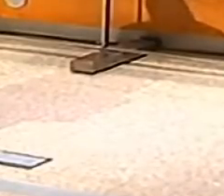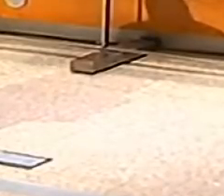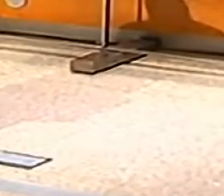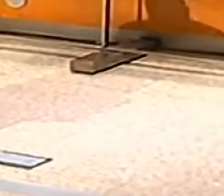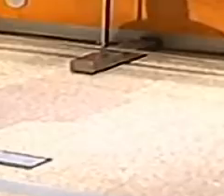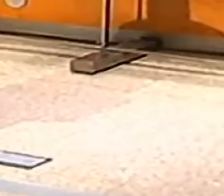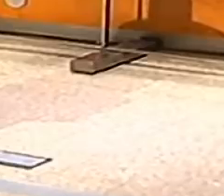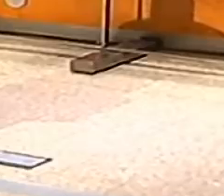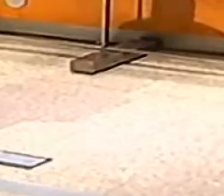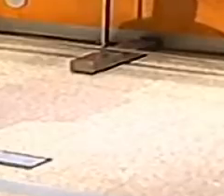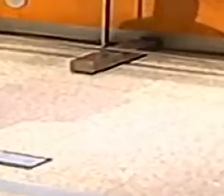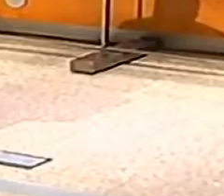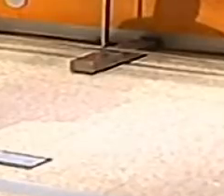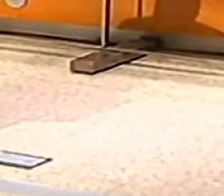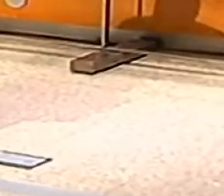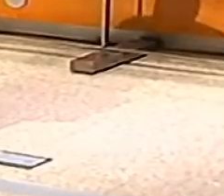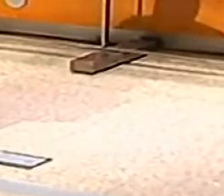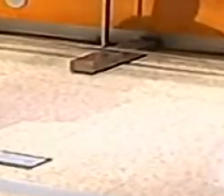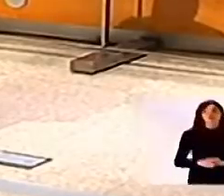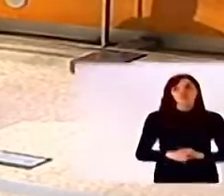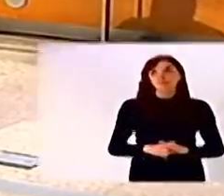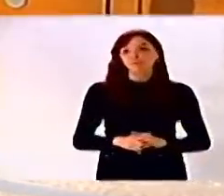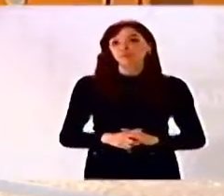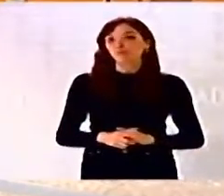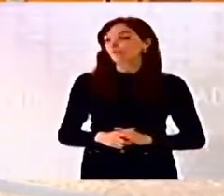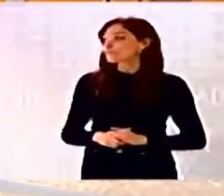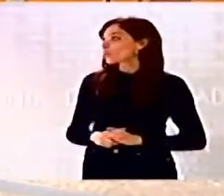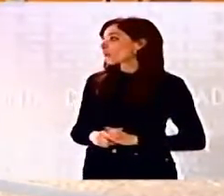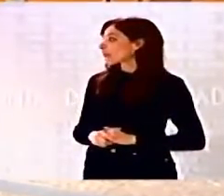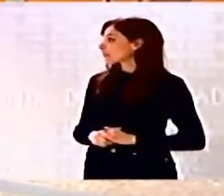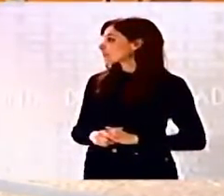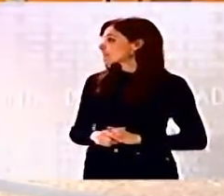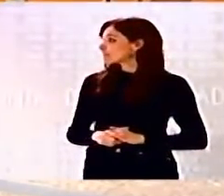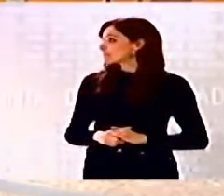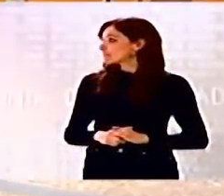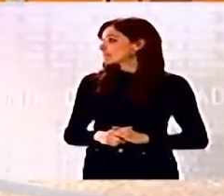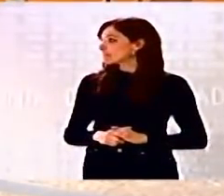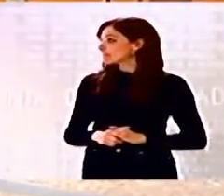Buenos días. No.